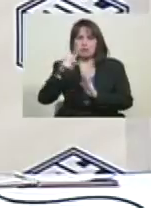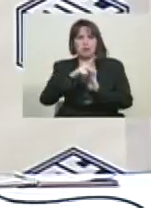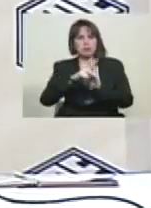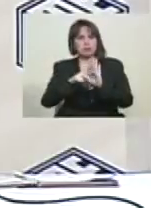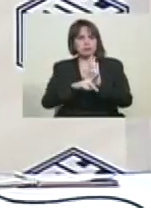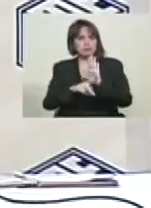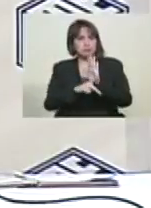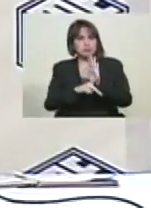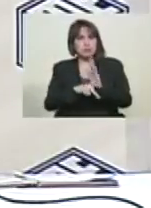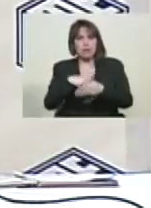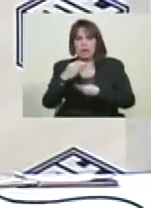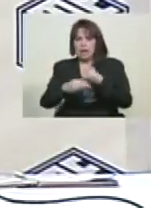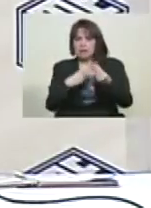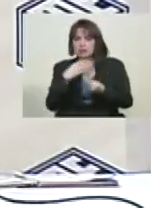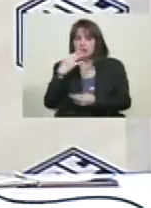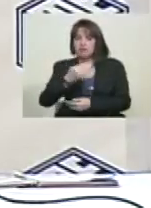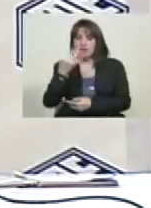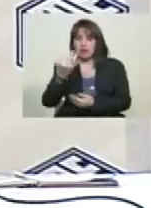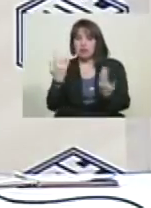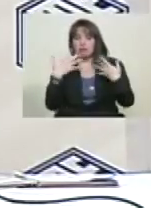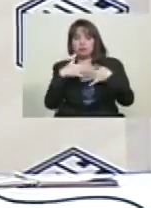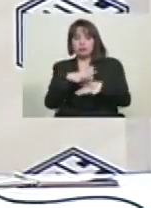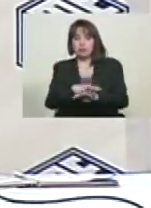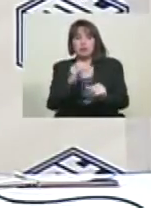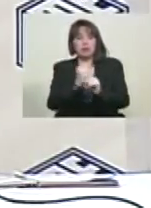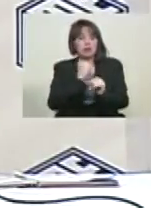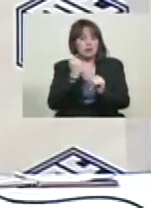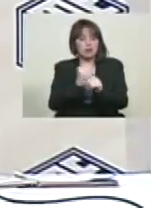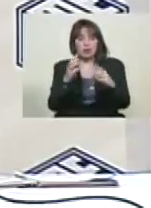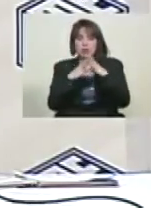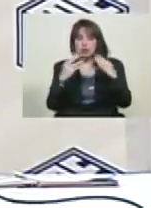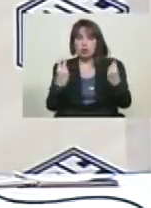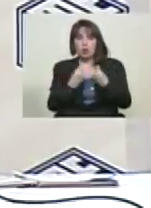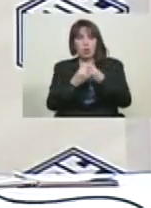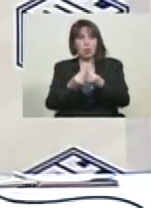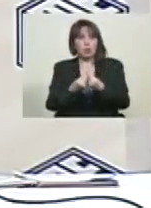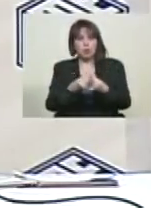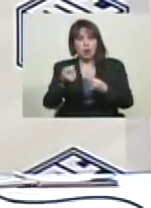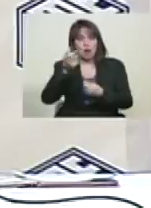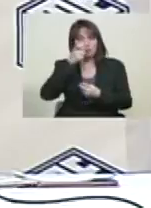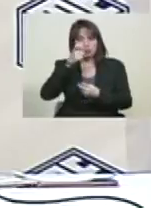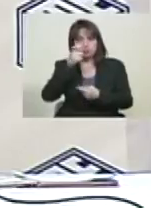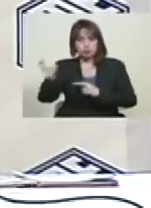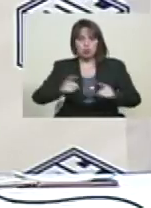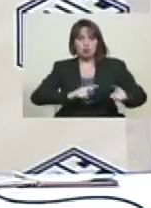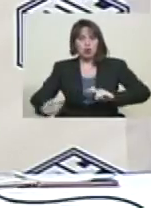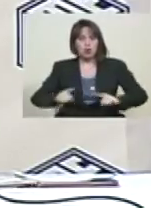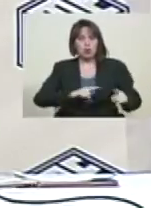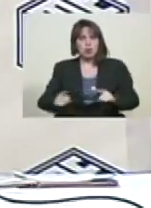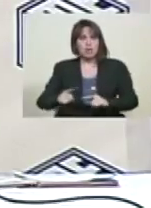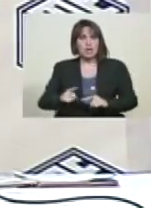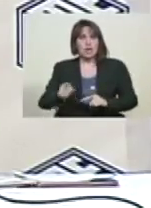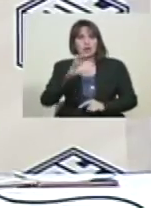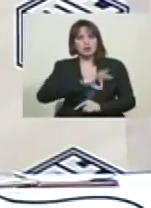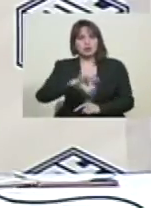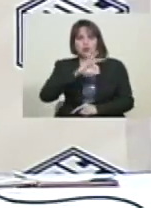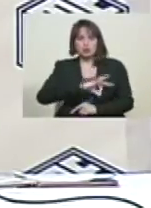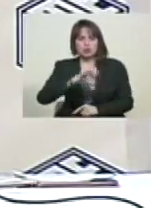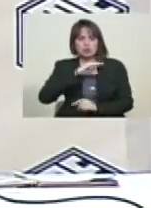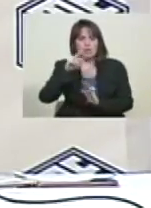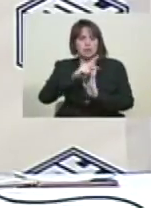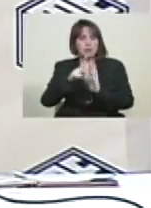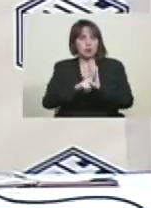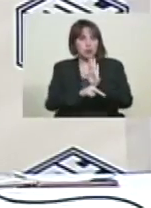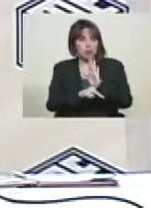y acciones concretas e incorporarnos todos a la gestión y a la Contraloría Social de estos programas. Queremos agradecerle, presidente,